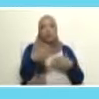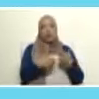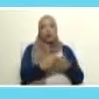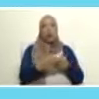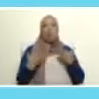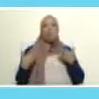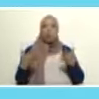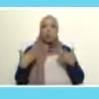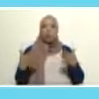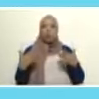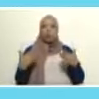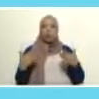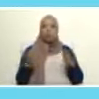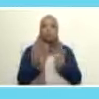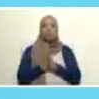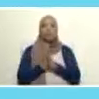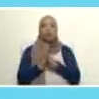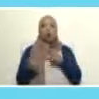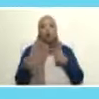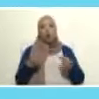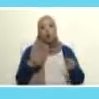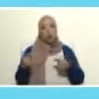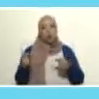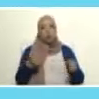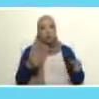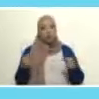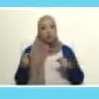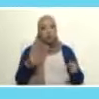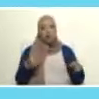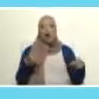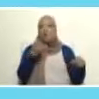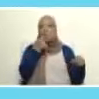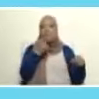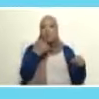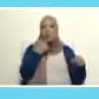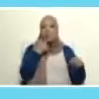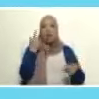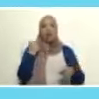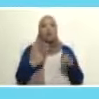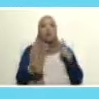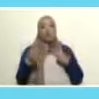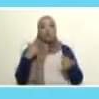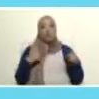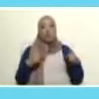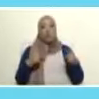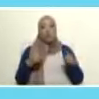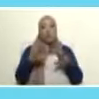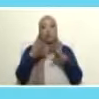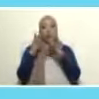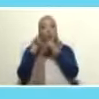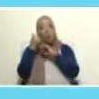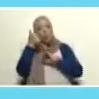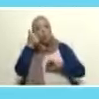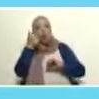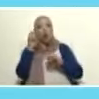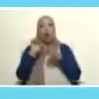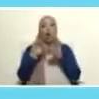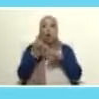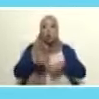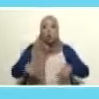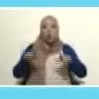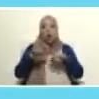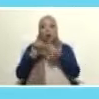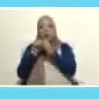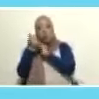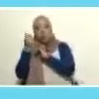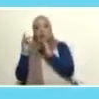pronto. Por favor, coordinen. Miren, bonita, con sus canchas, con sus dormitorios, con los auditorios.